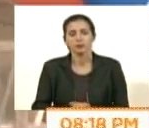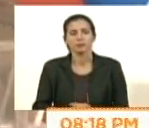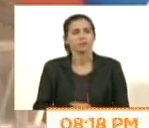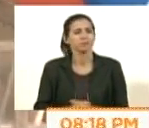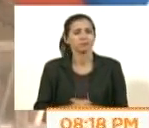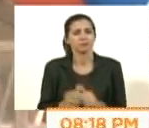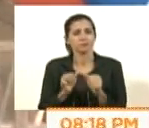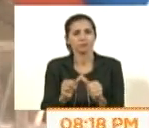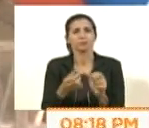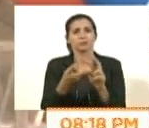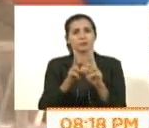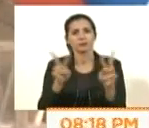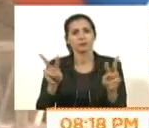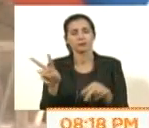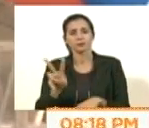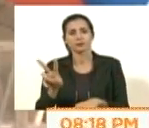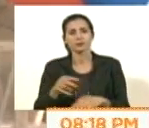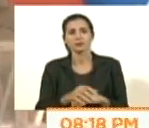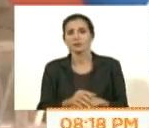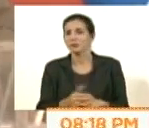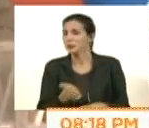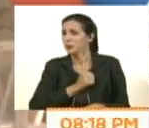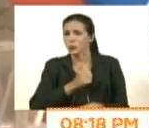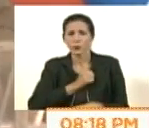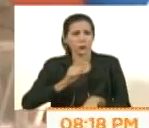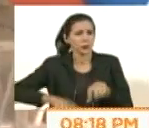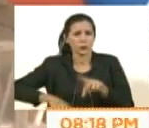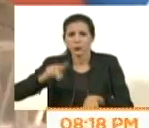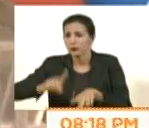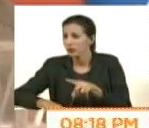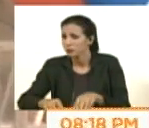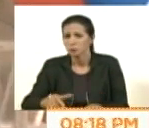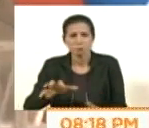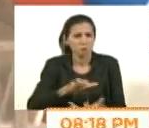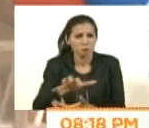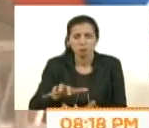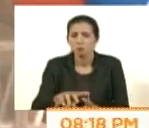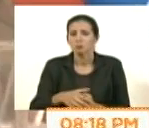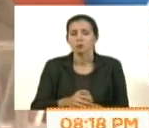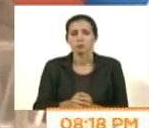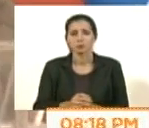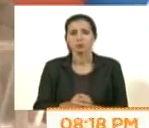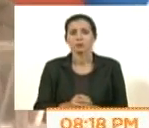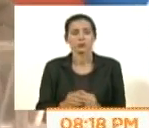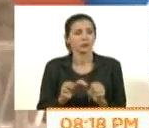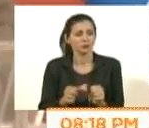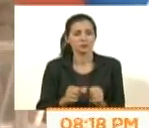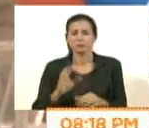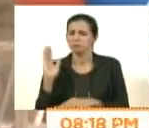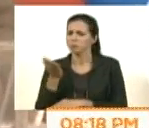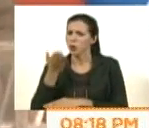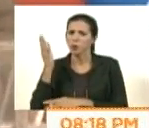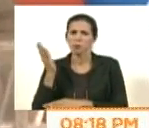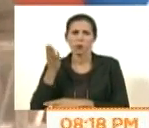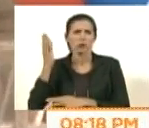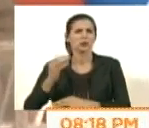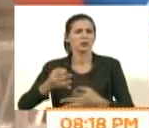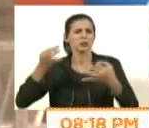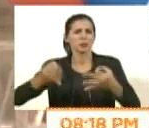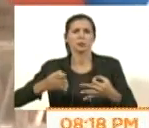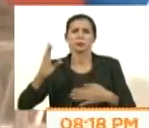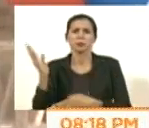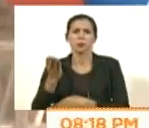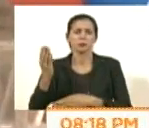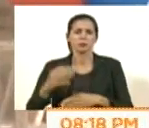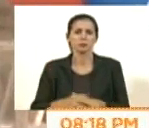de la República ante cualquier acto desestabilizador y seguir derrotando en todos los terrenos que